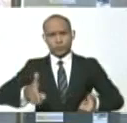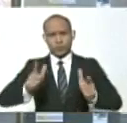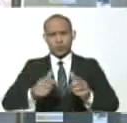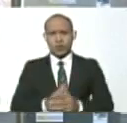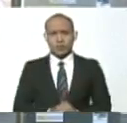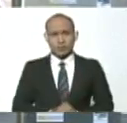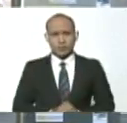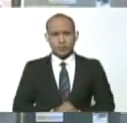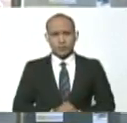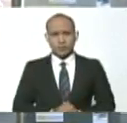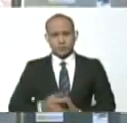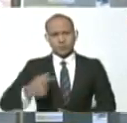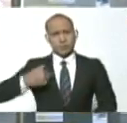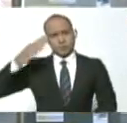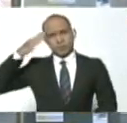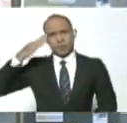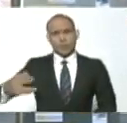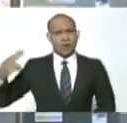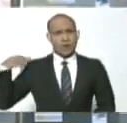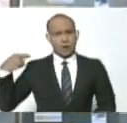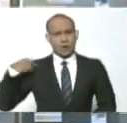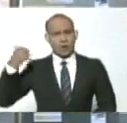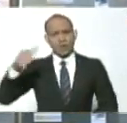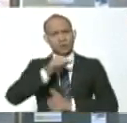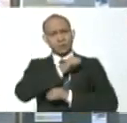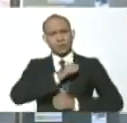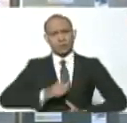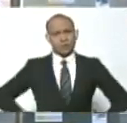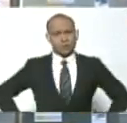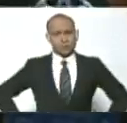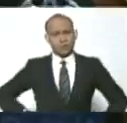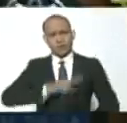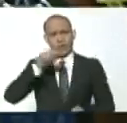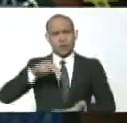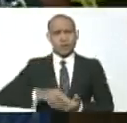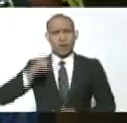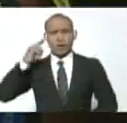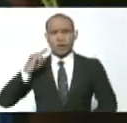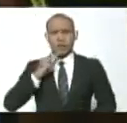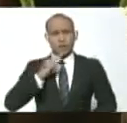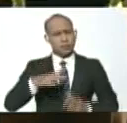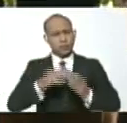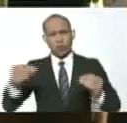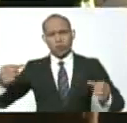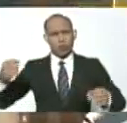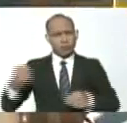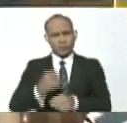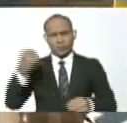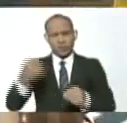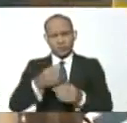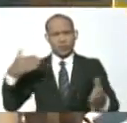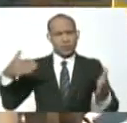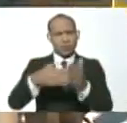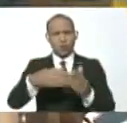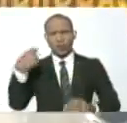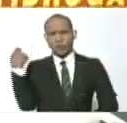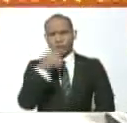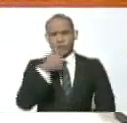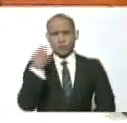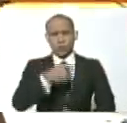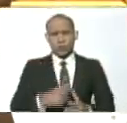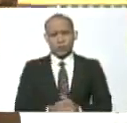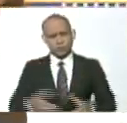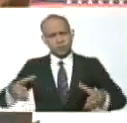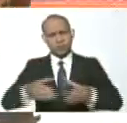mi comandante en jefe con una guardia nacional bolivariana en la punta de vanguardia la lucha contra el tráfico ilícito de drogas un